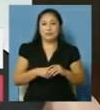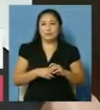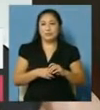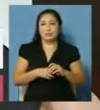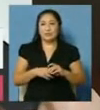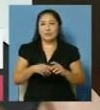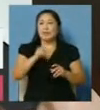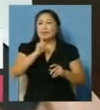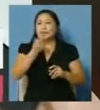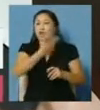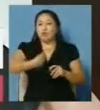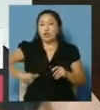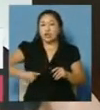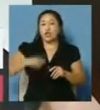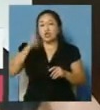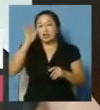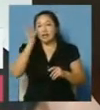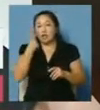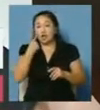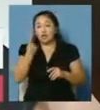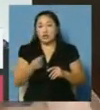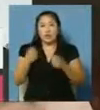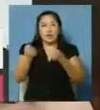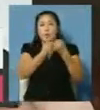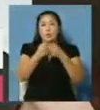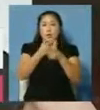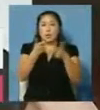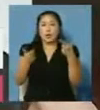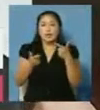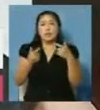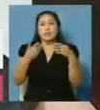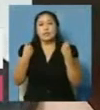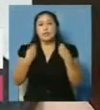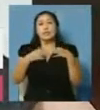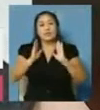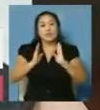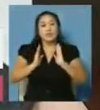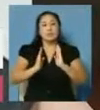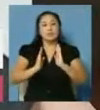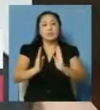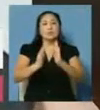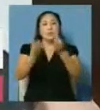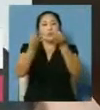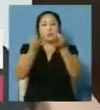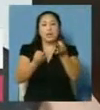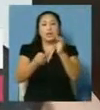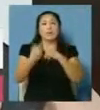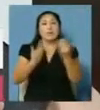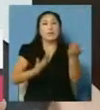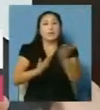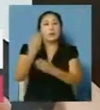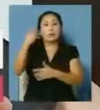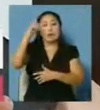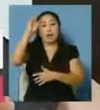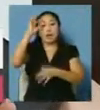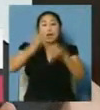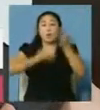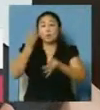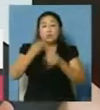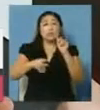dentro de la decisión de este gobierno. Por lo tanto, no estamos de acuerdo con eso. Hay que hacerlo por los caminos legales. Hay que pedir como corresponde. Y